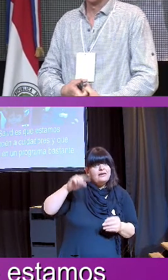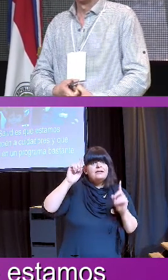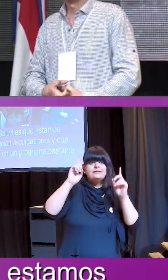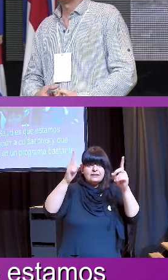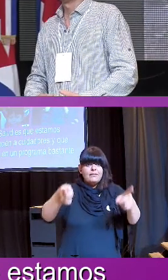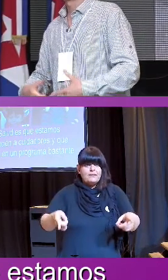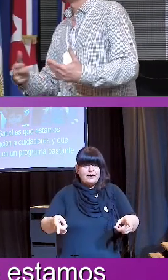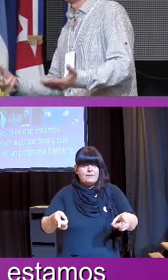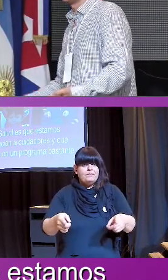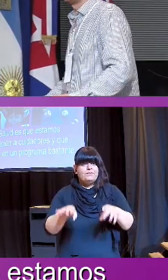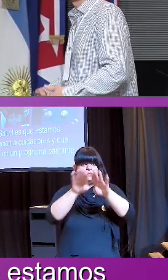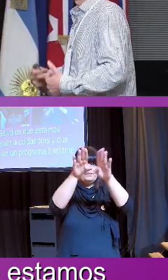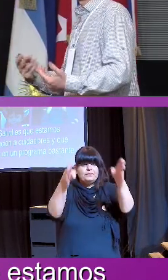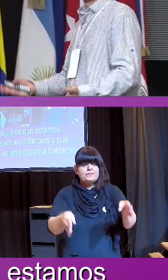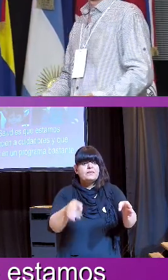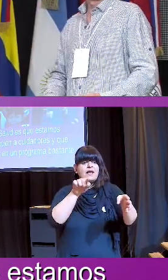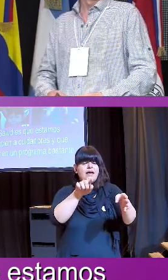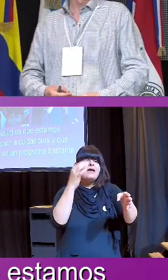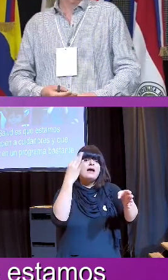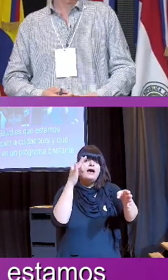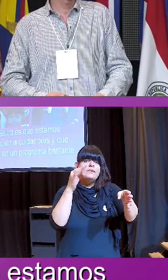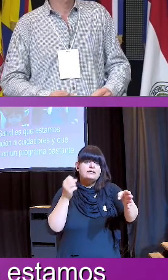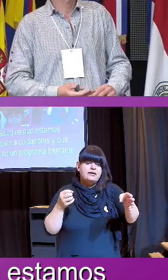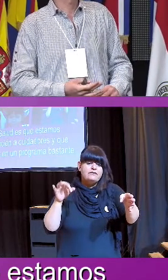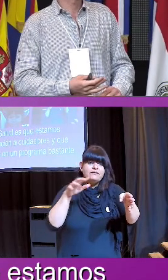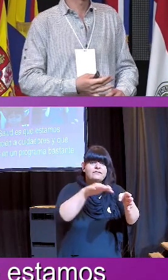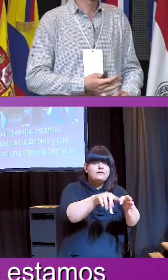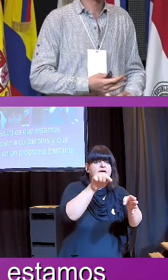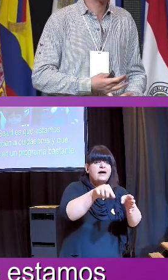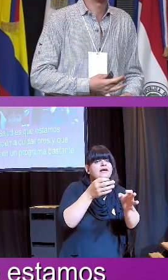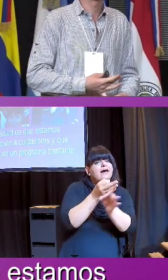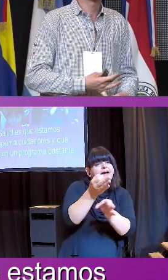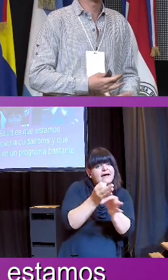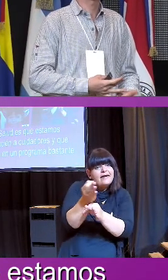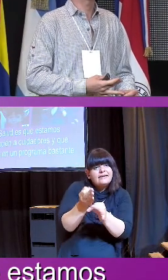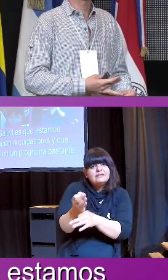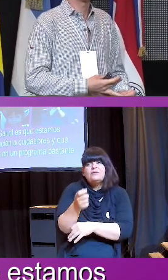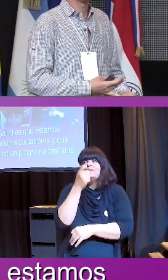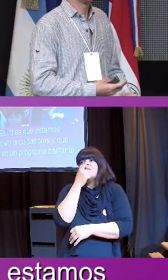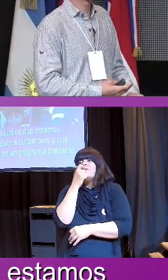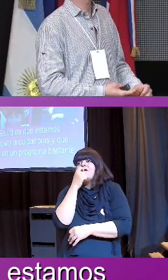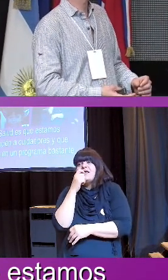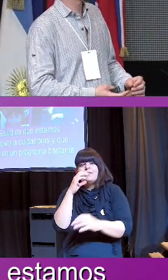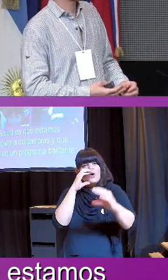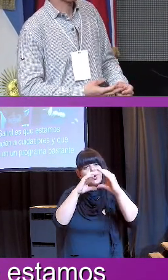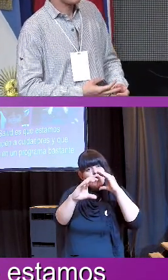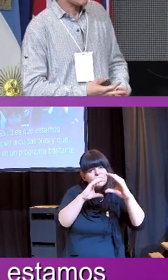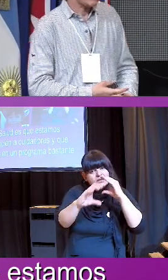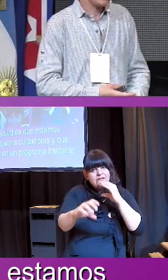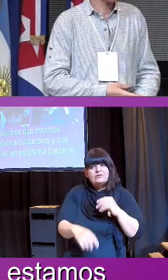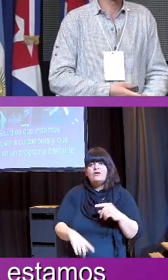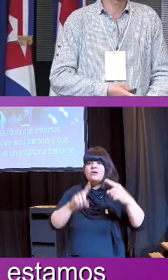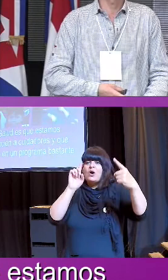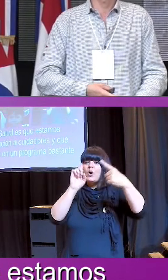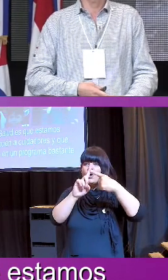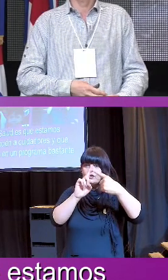preocupación, ¿sí? Se les dan herramientas para manejar conductas, para favorecer el desarrollo de la conexión, la comunicación,